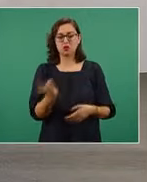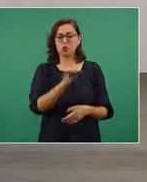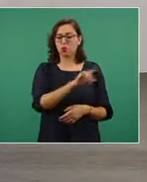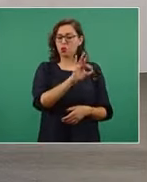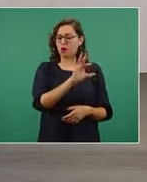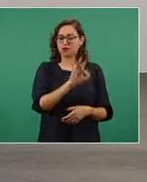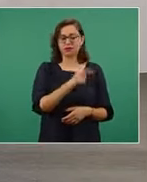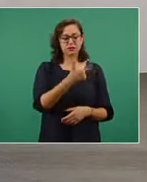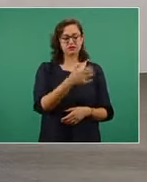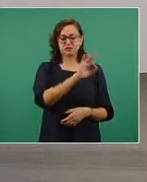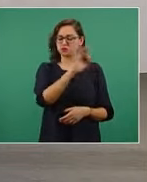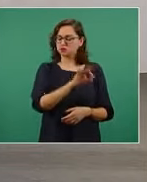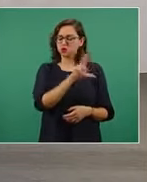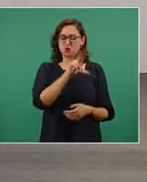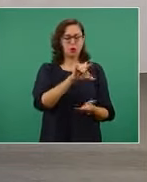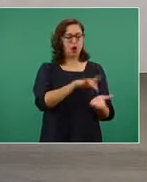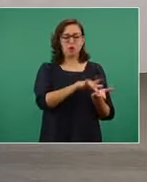47 de desaprobación.